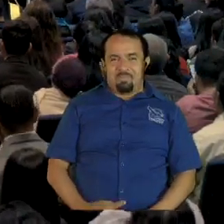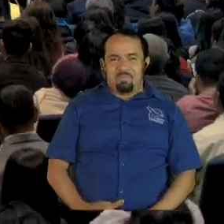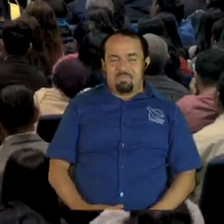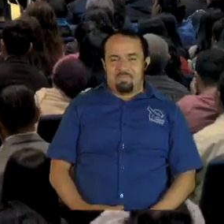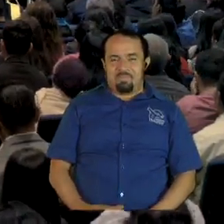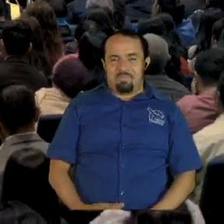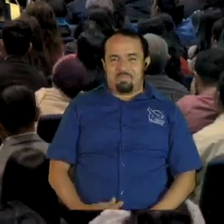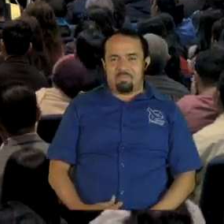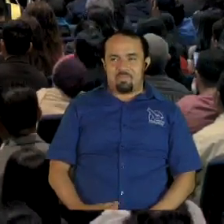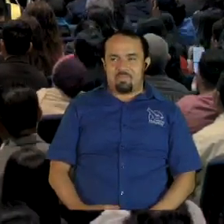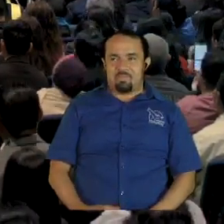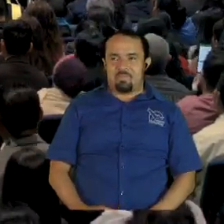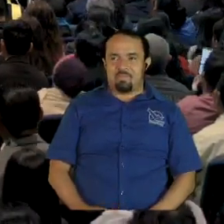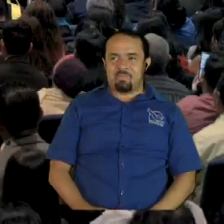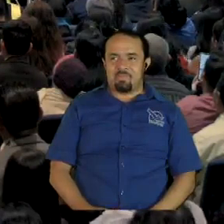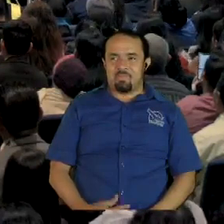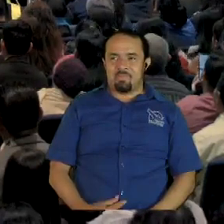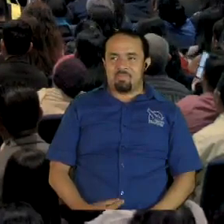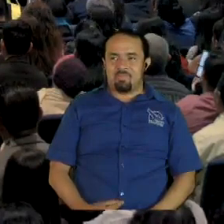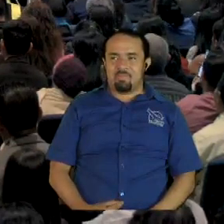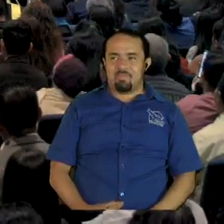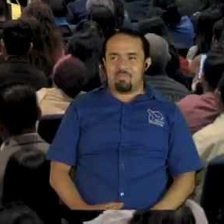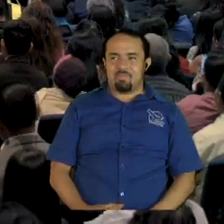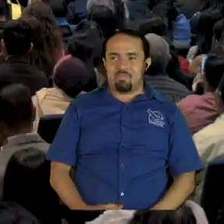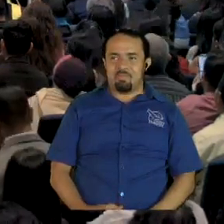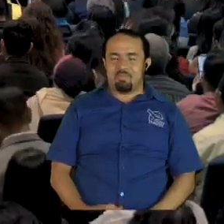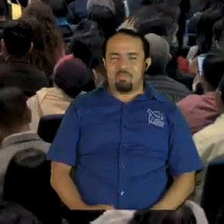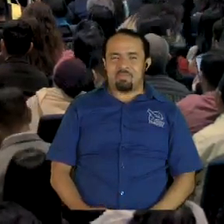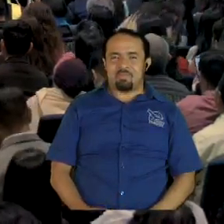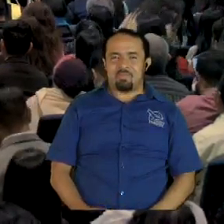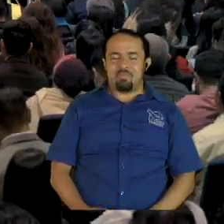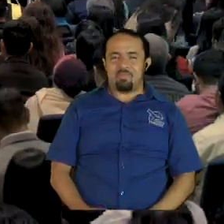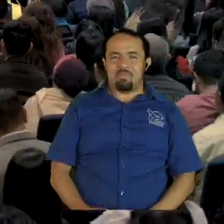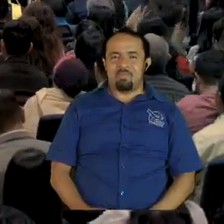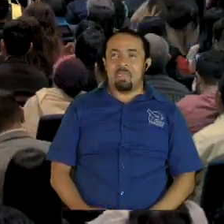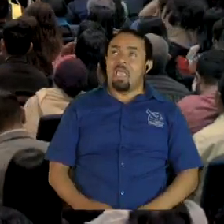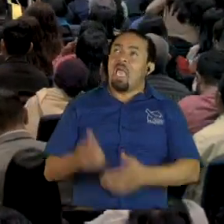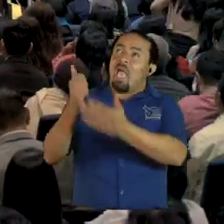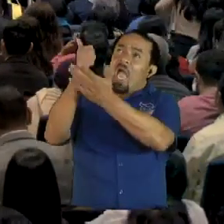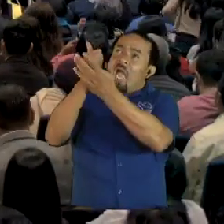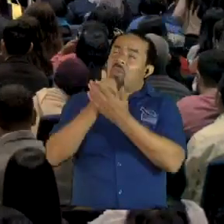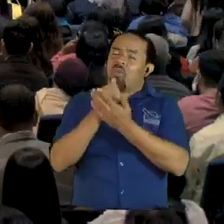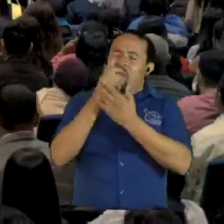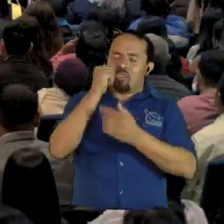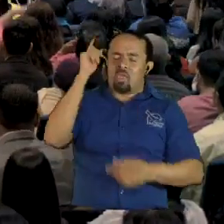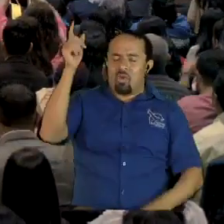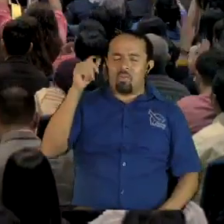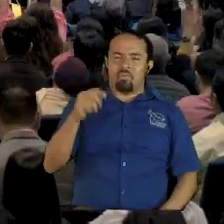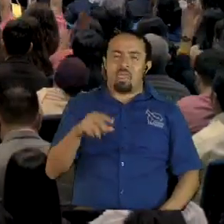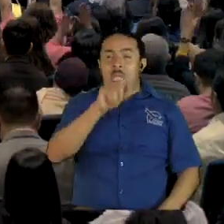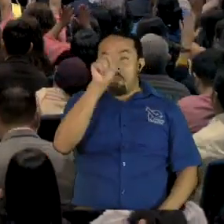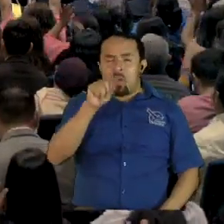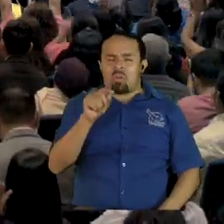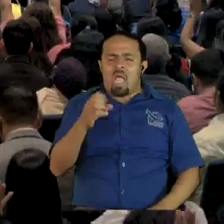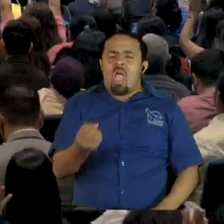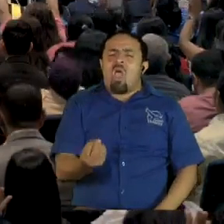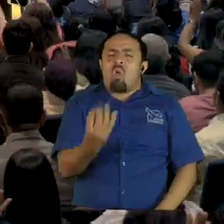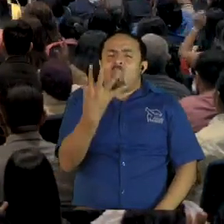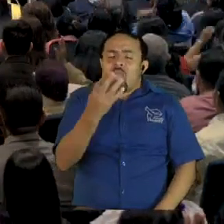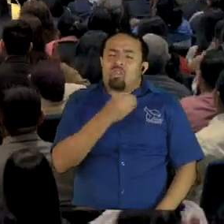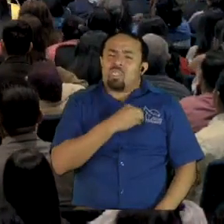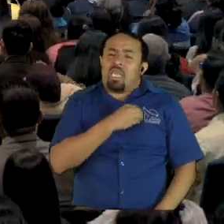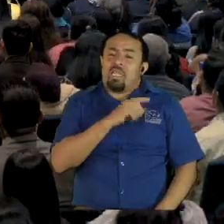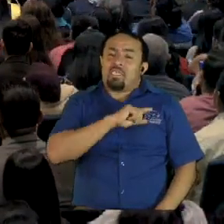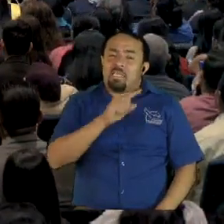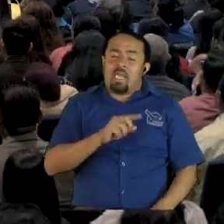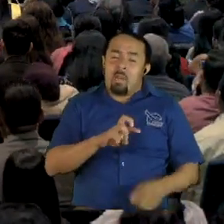Seguimos, hermano. Tengo 9 minutos, padre. Ayúdame, por favor. Ayúdanos. ¿Cuántos quieren ser purificados? Ah, tengan cuidado cuando